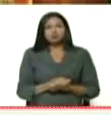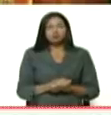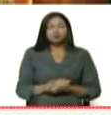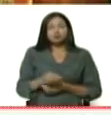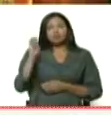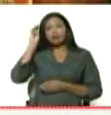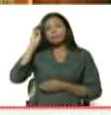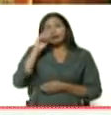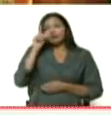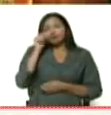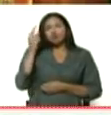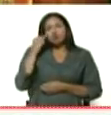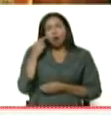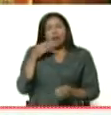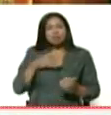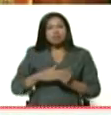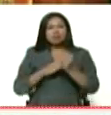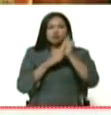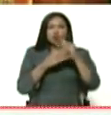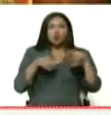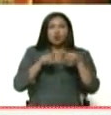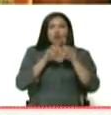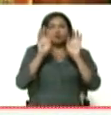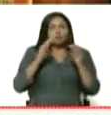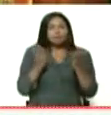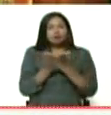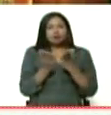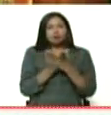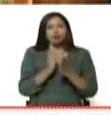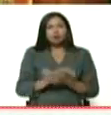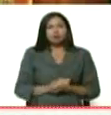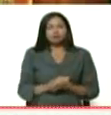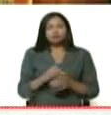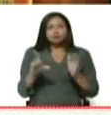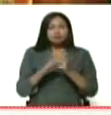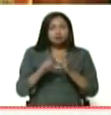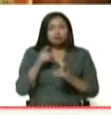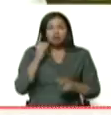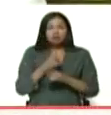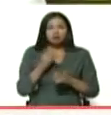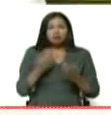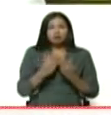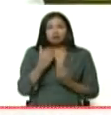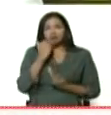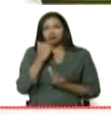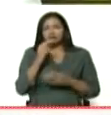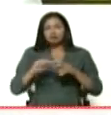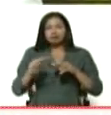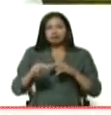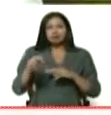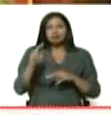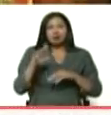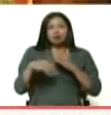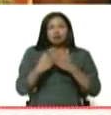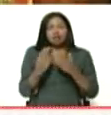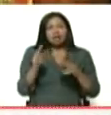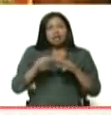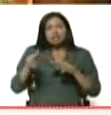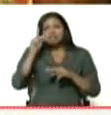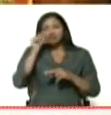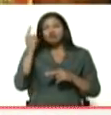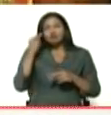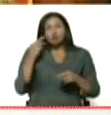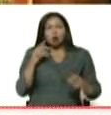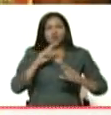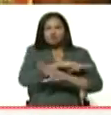maestra, el maestro, la directora, el director de la escuela y del liceo debe estar al lado de ese niño hasta que ese niño o esa joven